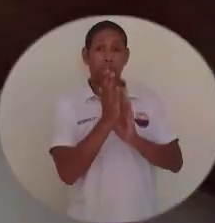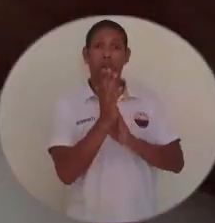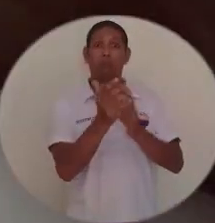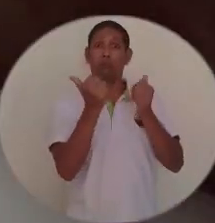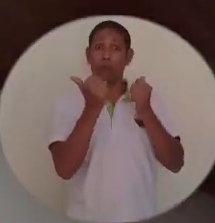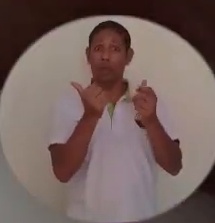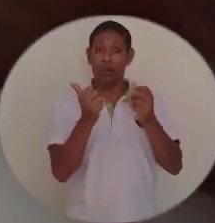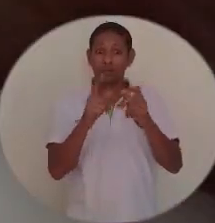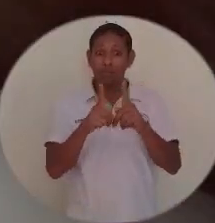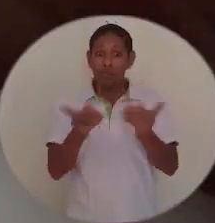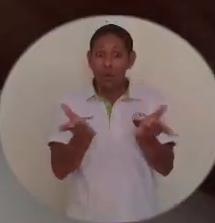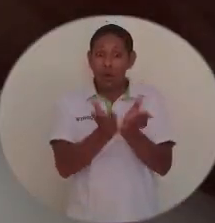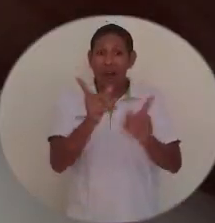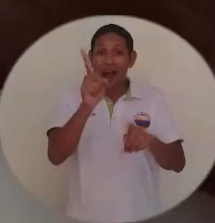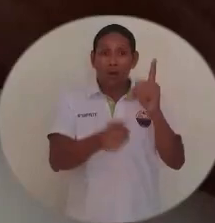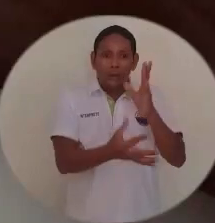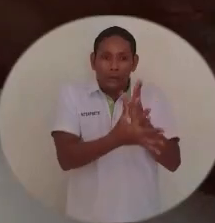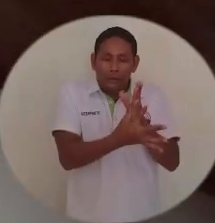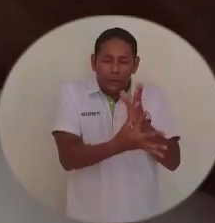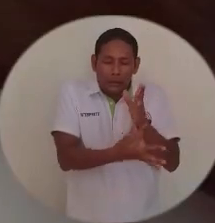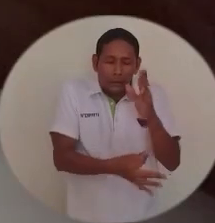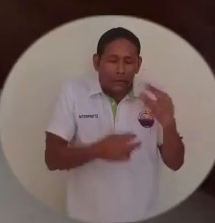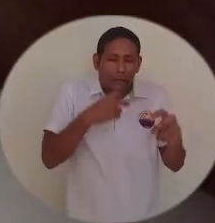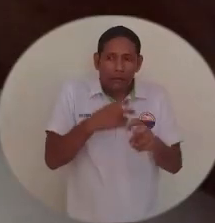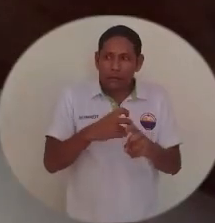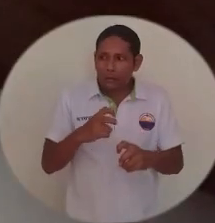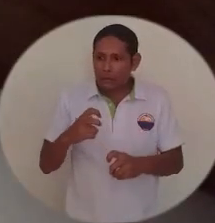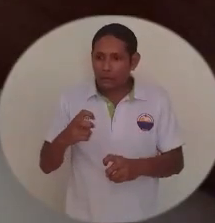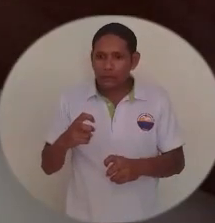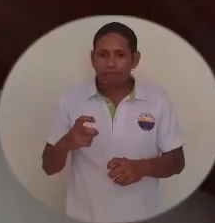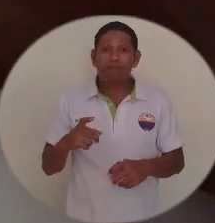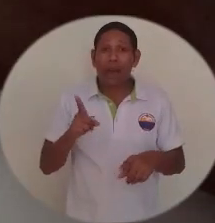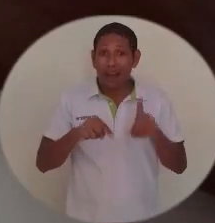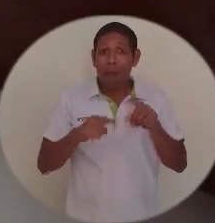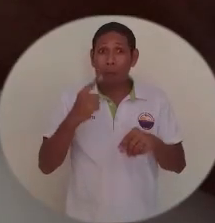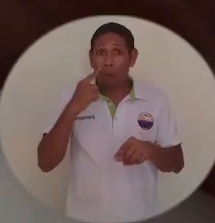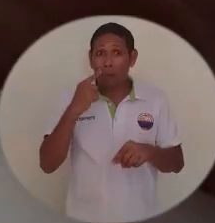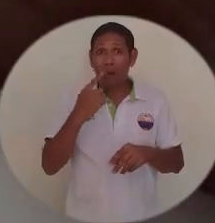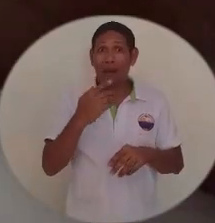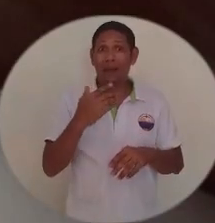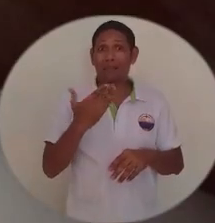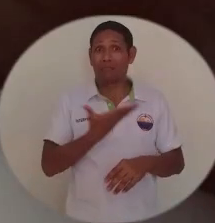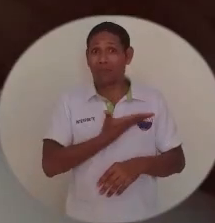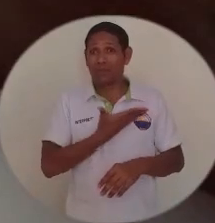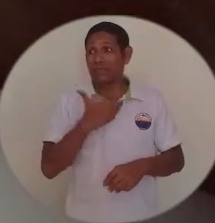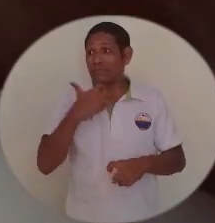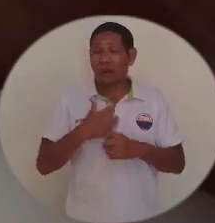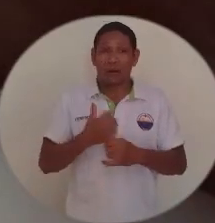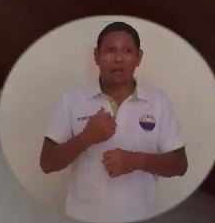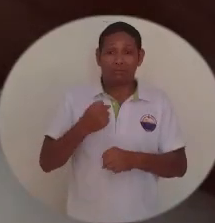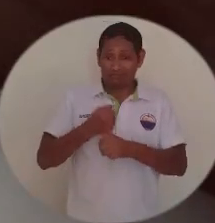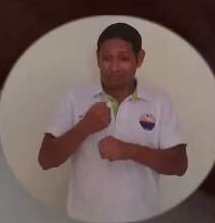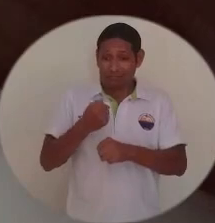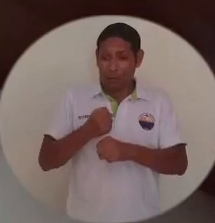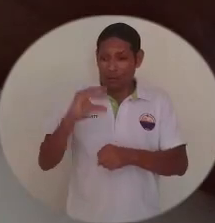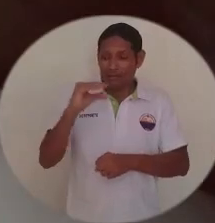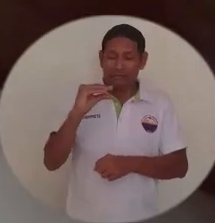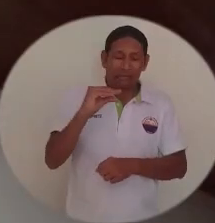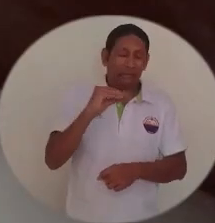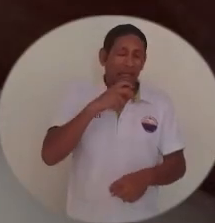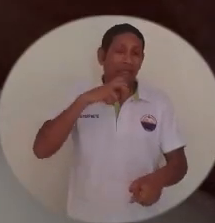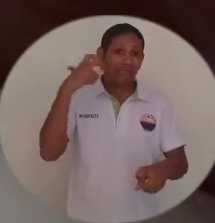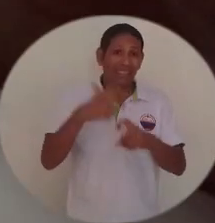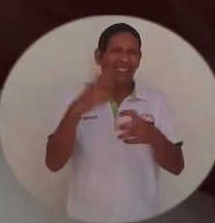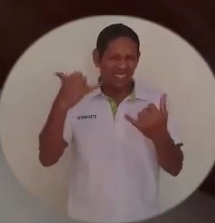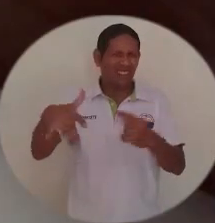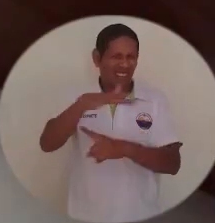pues permitirá que los estudiantes de escasos recursos, cuyos padres están en problemas en estos